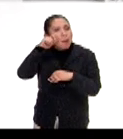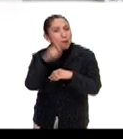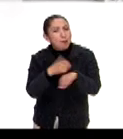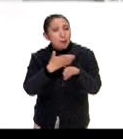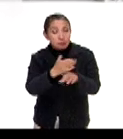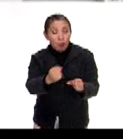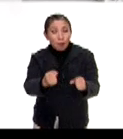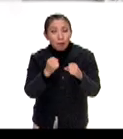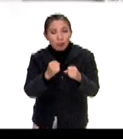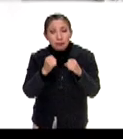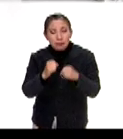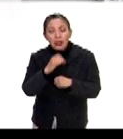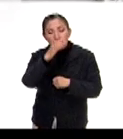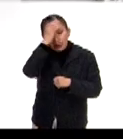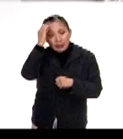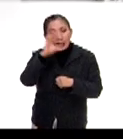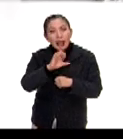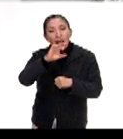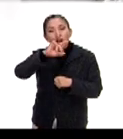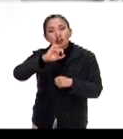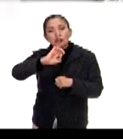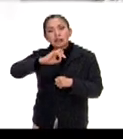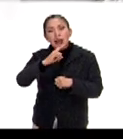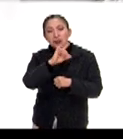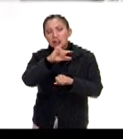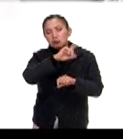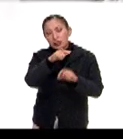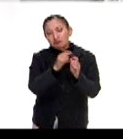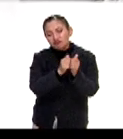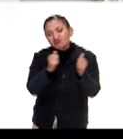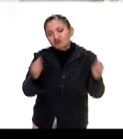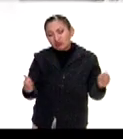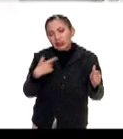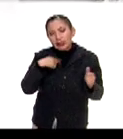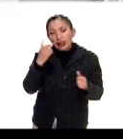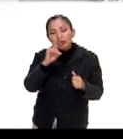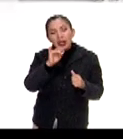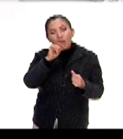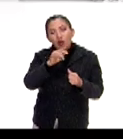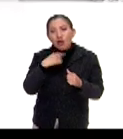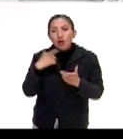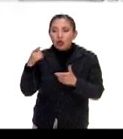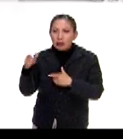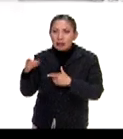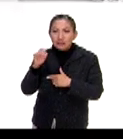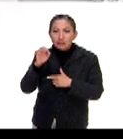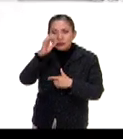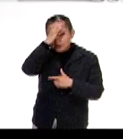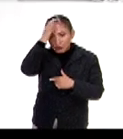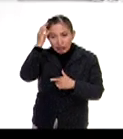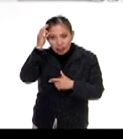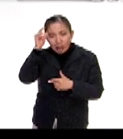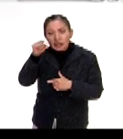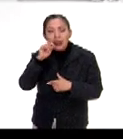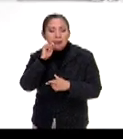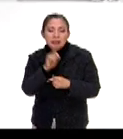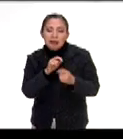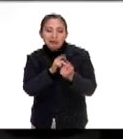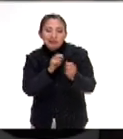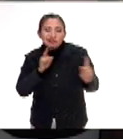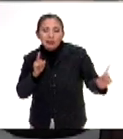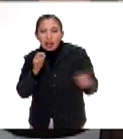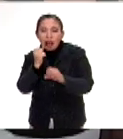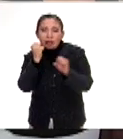muy intensa que tuvieron Frida Kahlo y Carlos Chávez. Al final se separaron, tanto de Diego Rivera como de Frida Kahlo. Esa amistad en